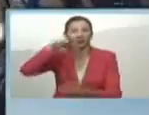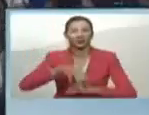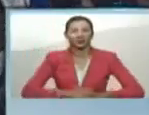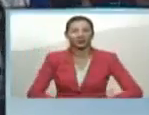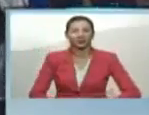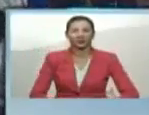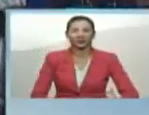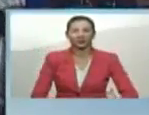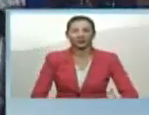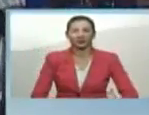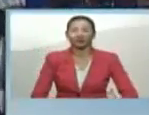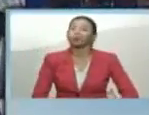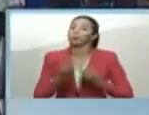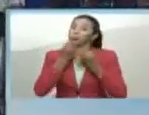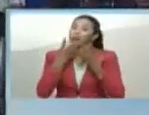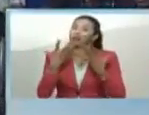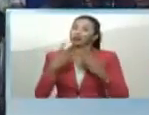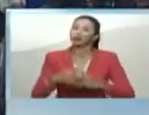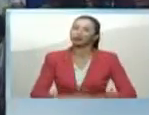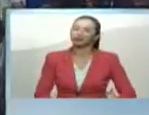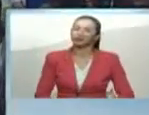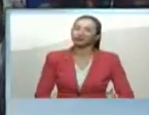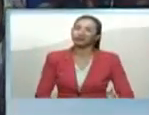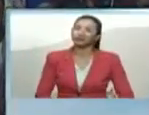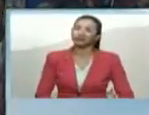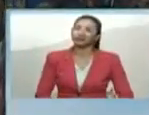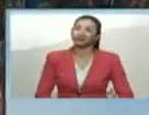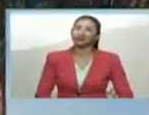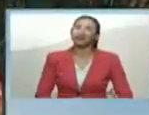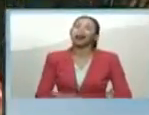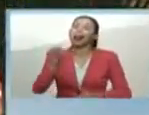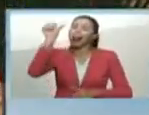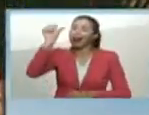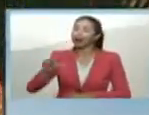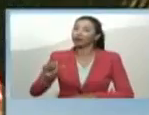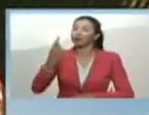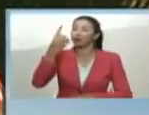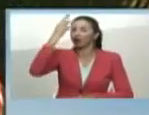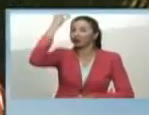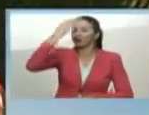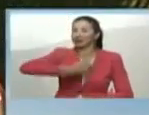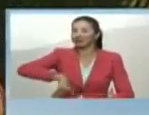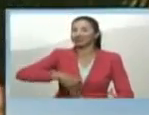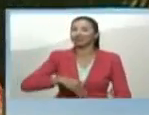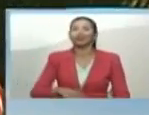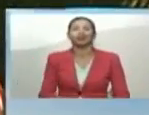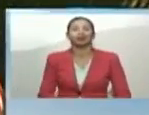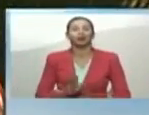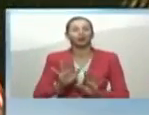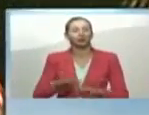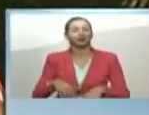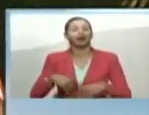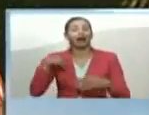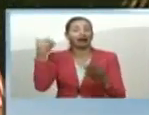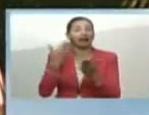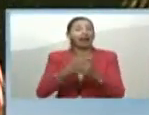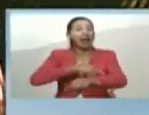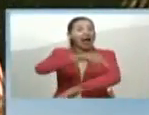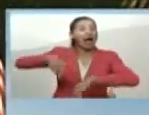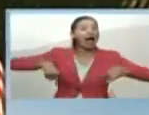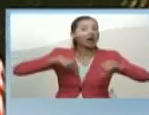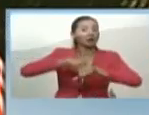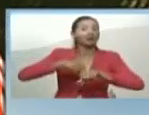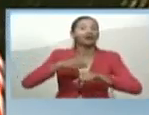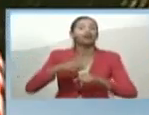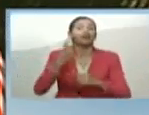aprobado bueno fue larguito el primer consejo si seguimos este ritmo nos pueden dar las 5 de la mañana